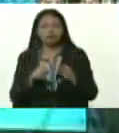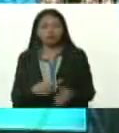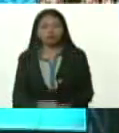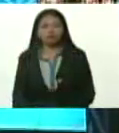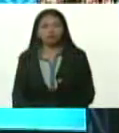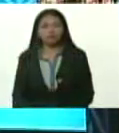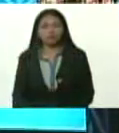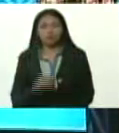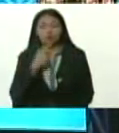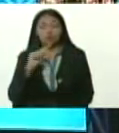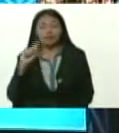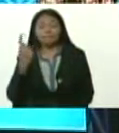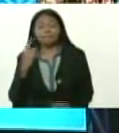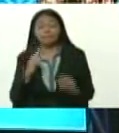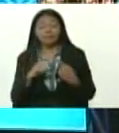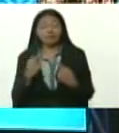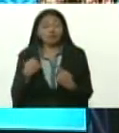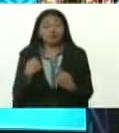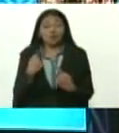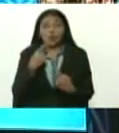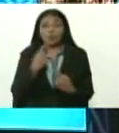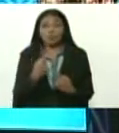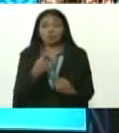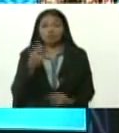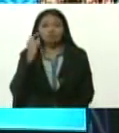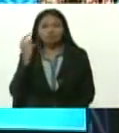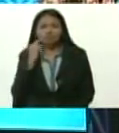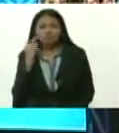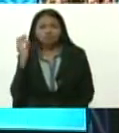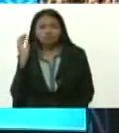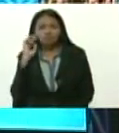Lo dije de primero, está sordo.